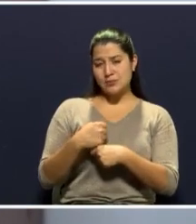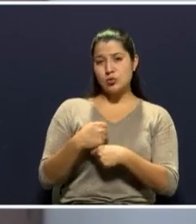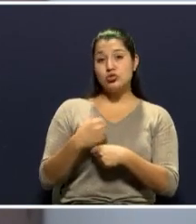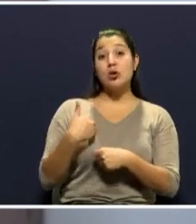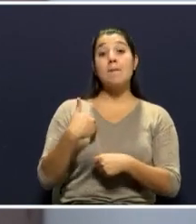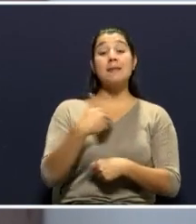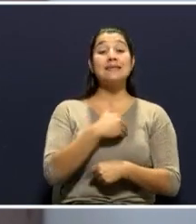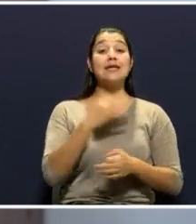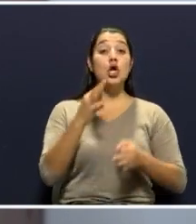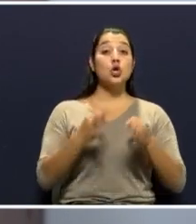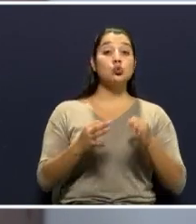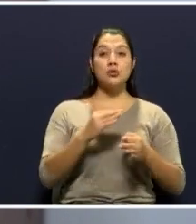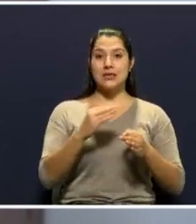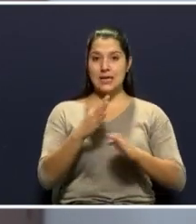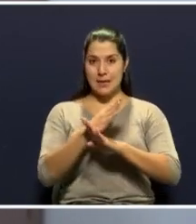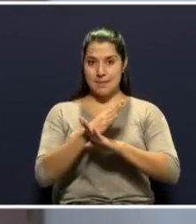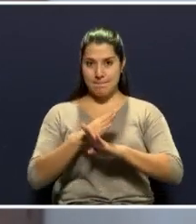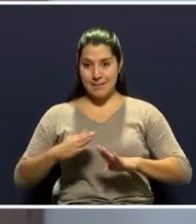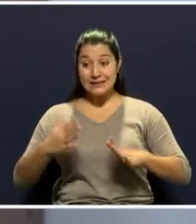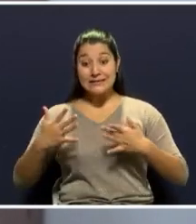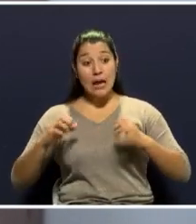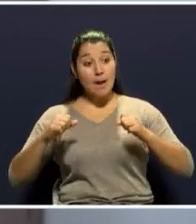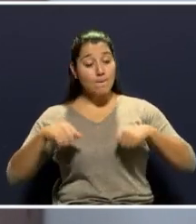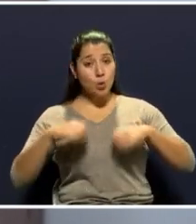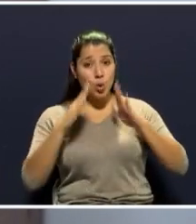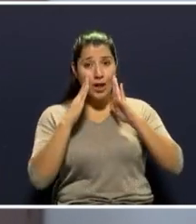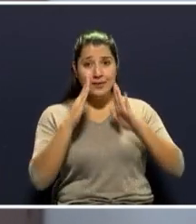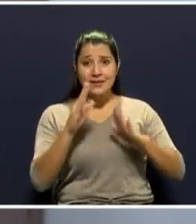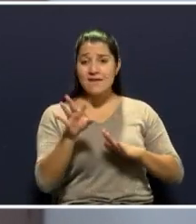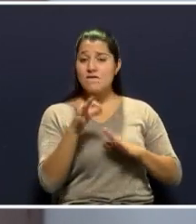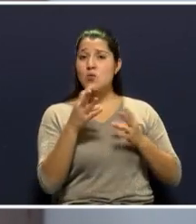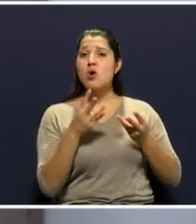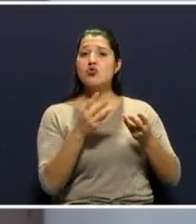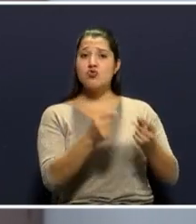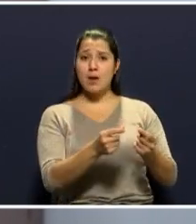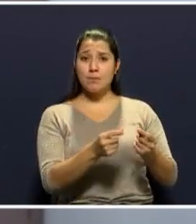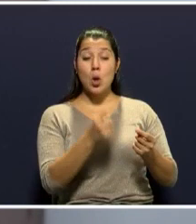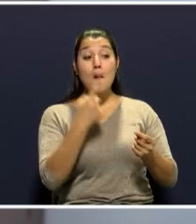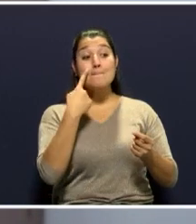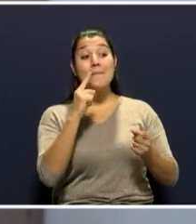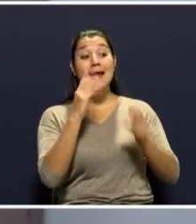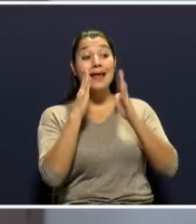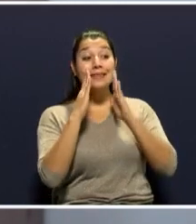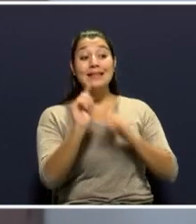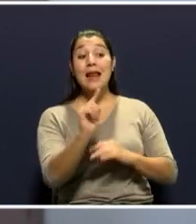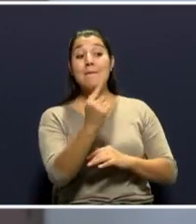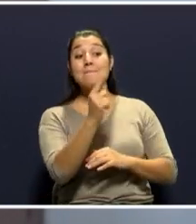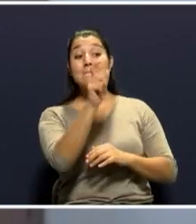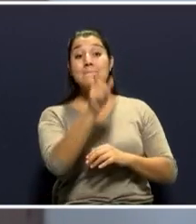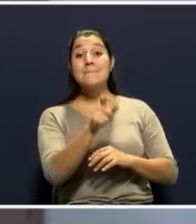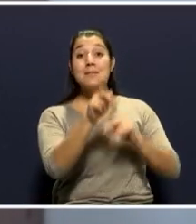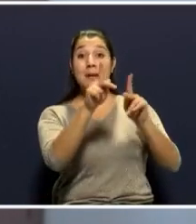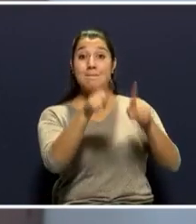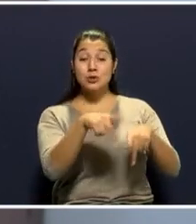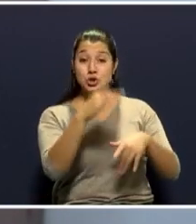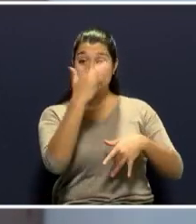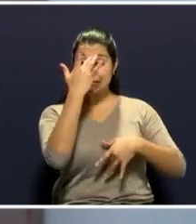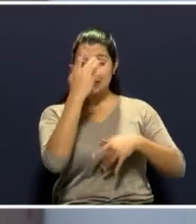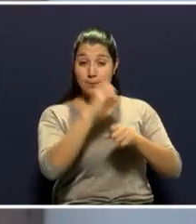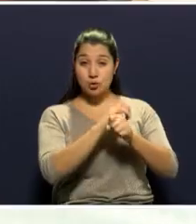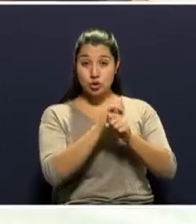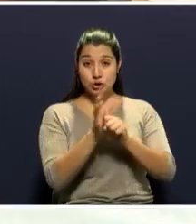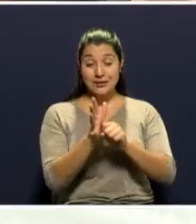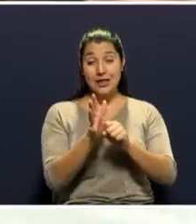Ministerio de Justicia y Paz pudo actuar de forma rápida y eficaz para la atención del primer caso positivo COVID en un